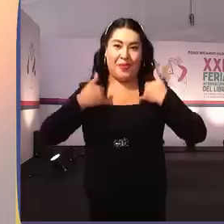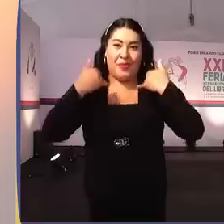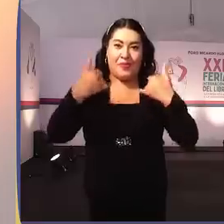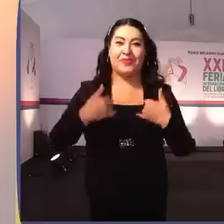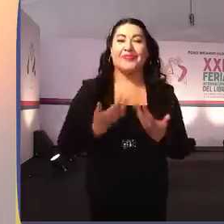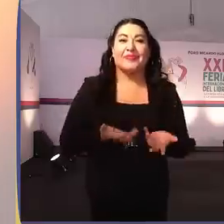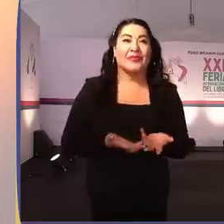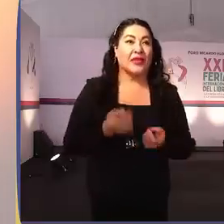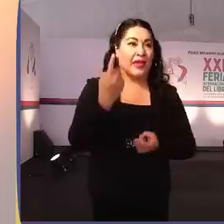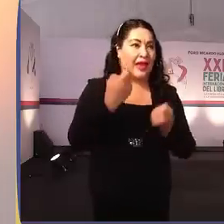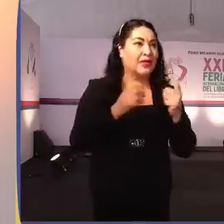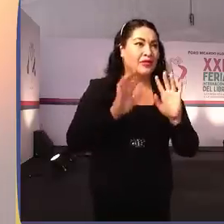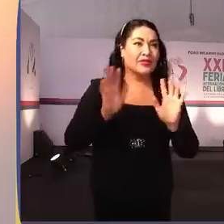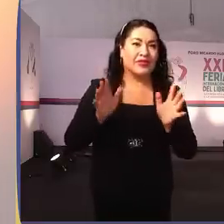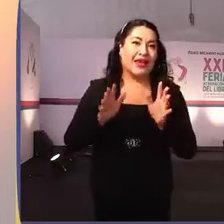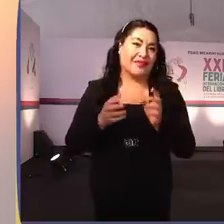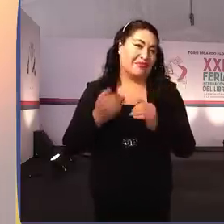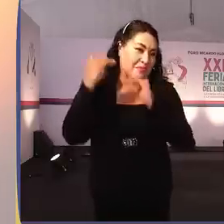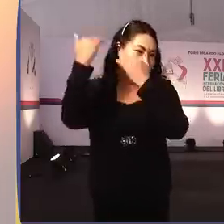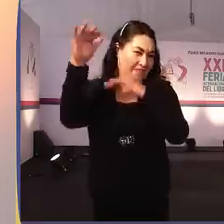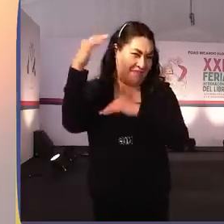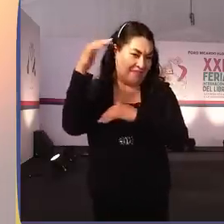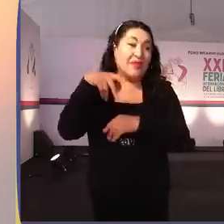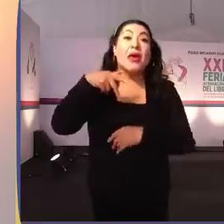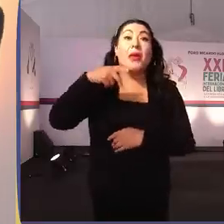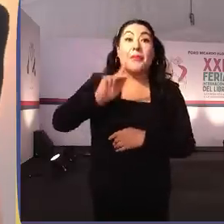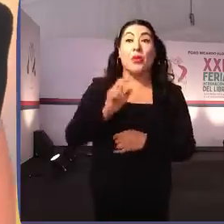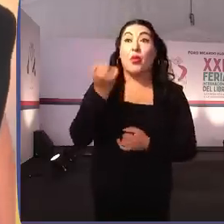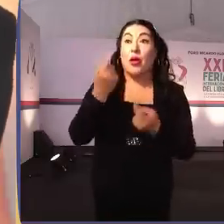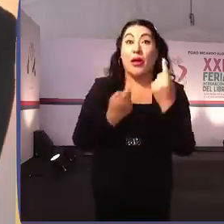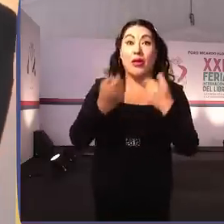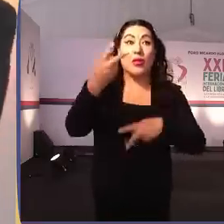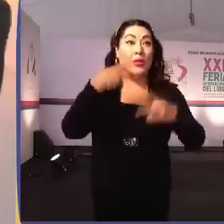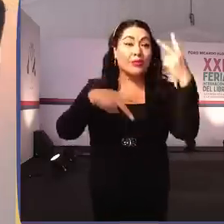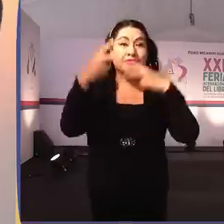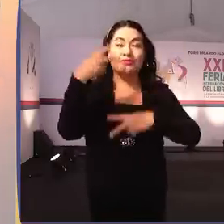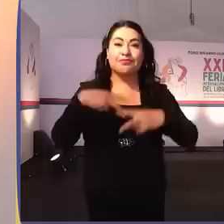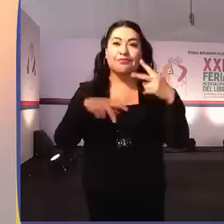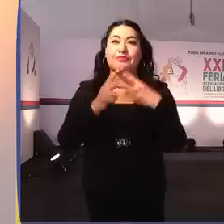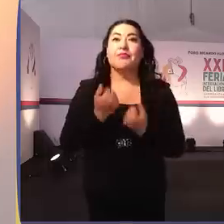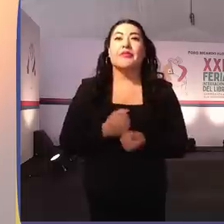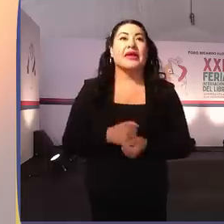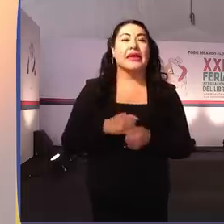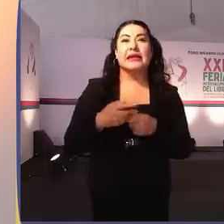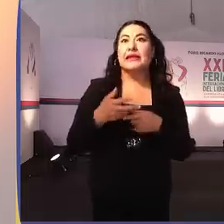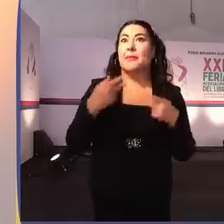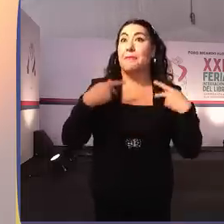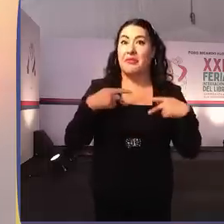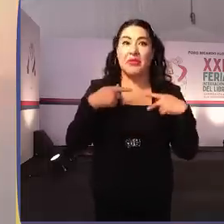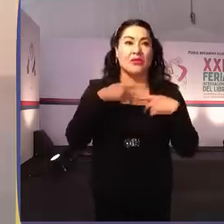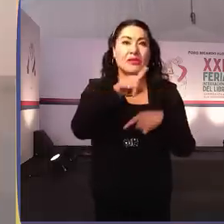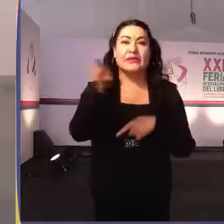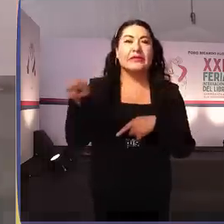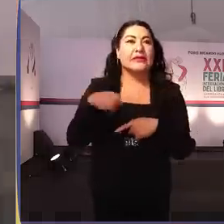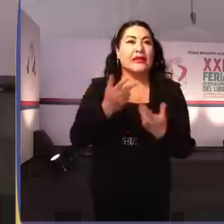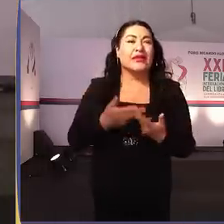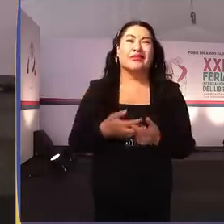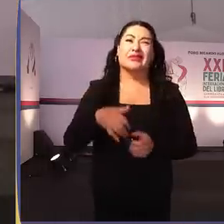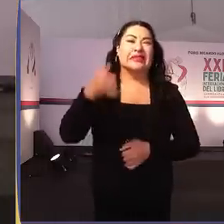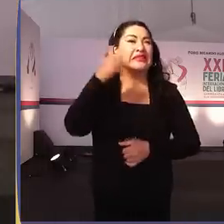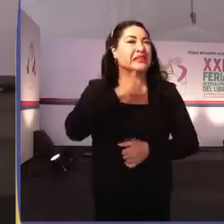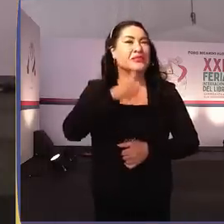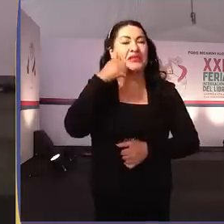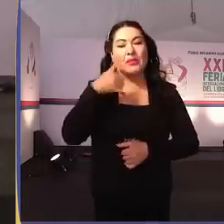a jóvenes. Algunos de aquí ya no son tan jóvenes, pero hay unos que vienen detrás de nosotros que están demasiado pegados al